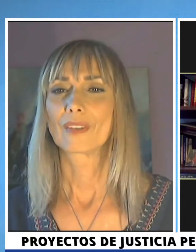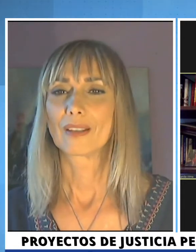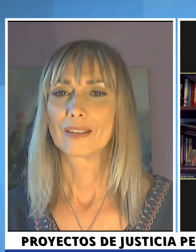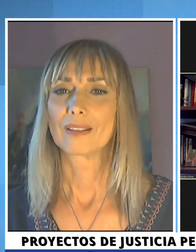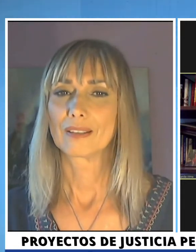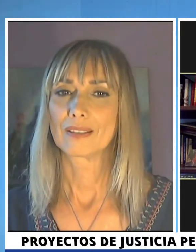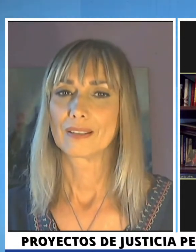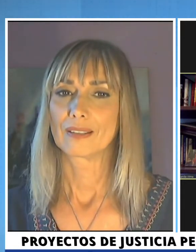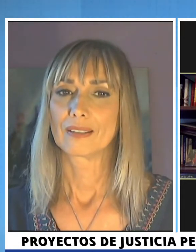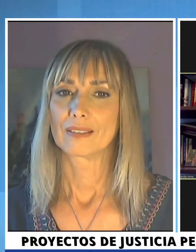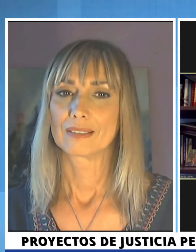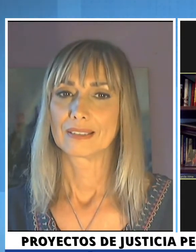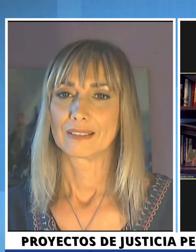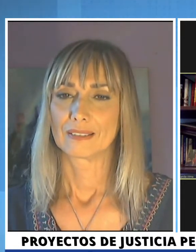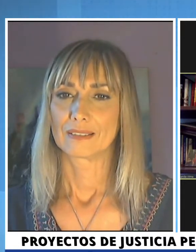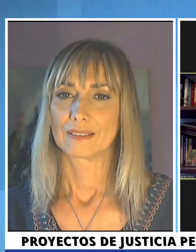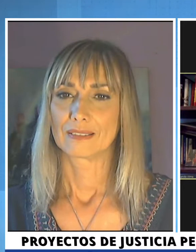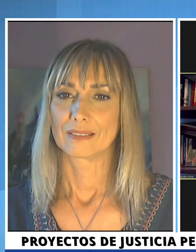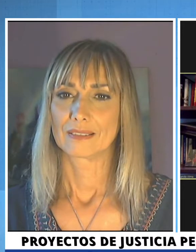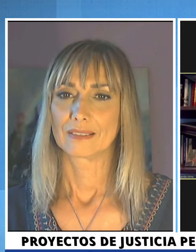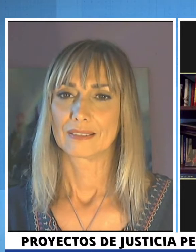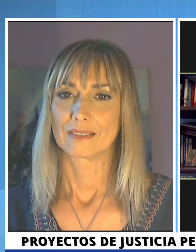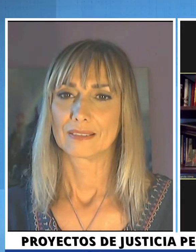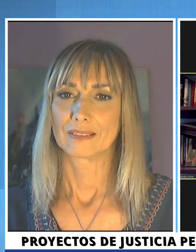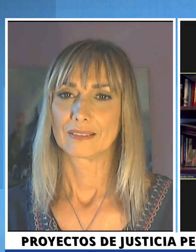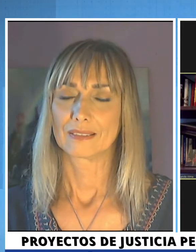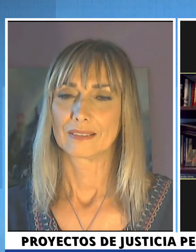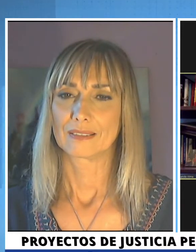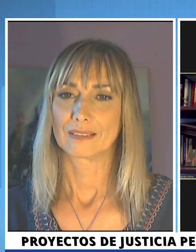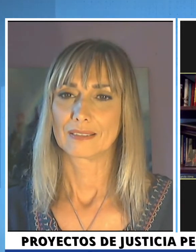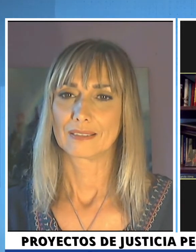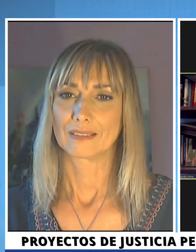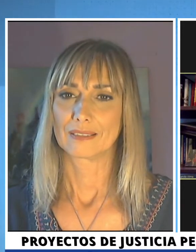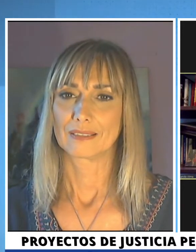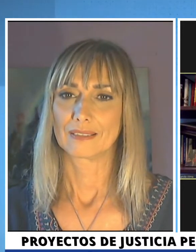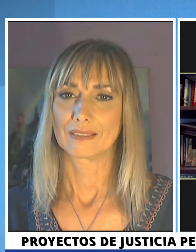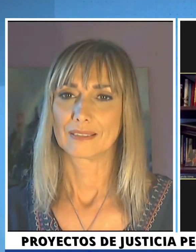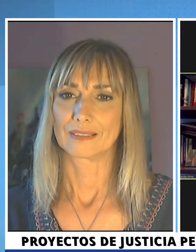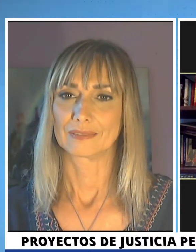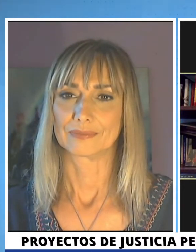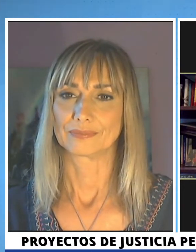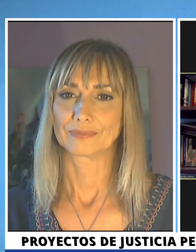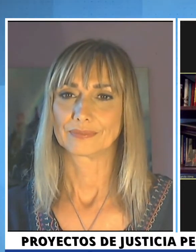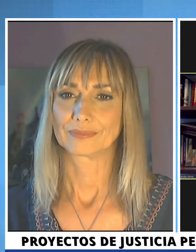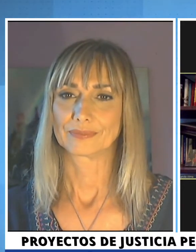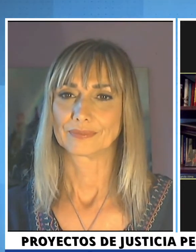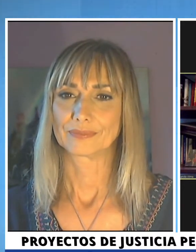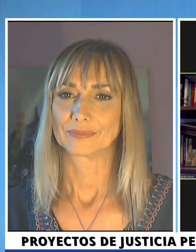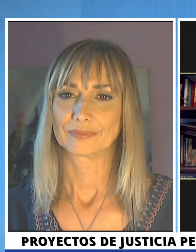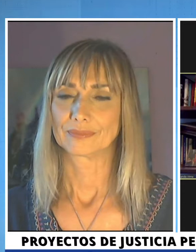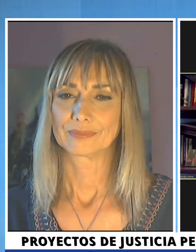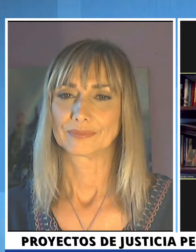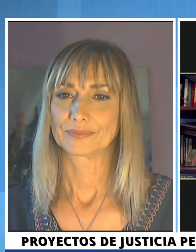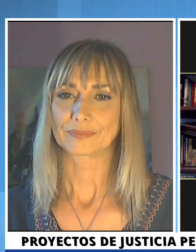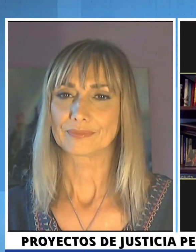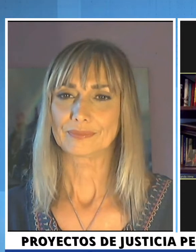bien decía Laura, que ha sido una de las leyes de vanguardia, pero que bueno, también la implementación requiere de mucho compromiso también